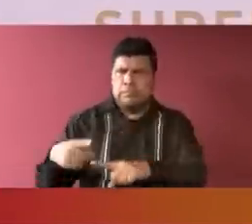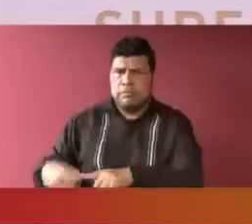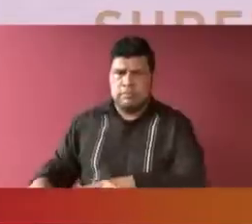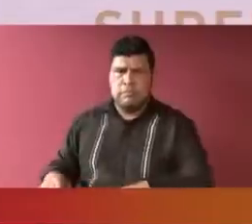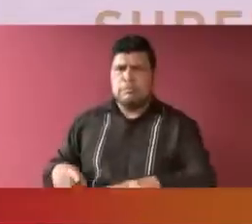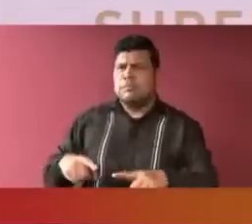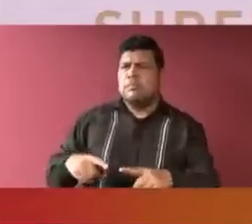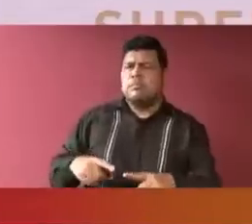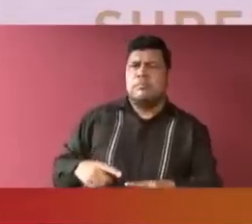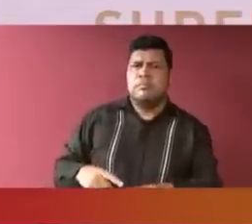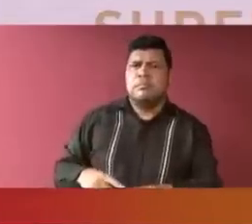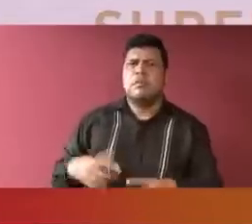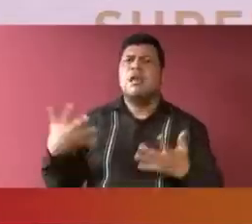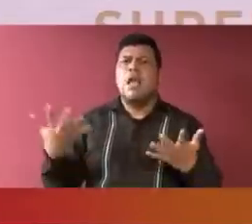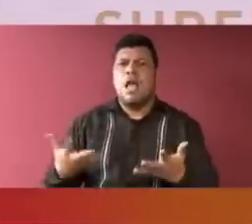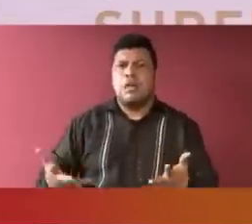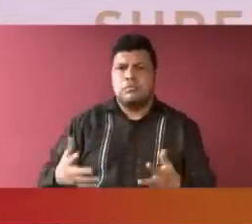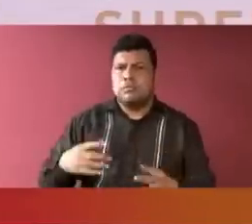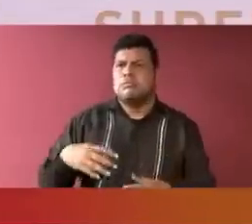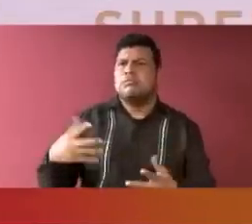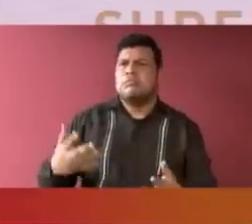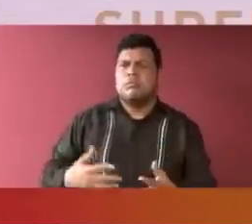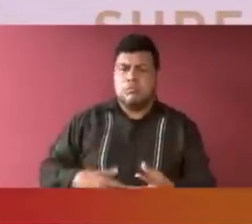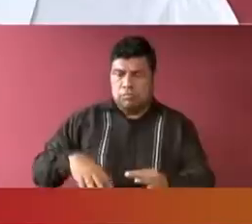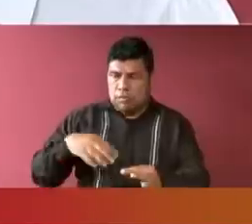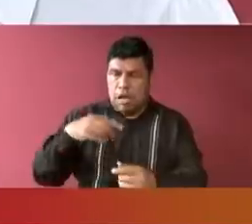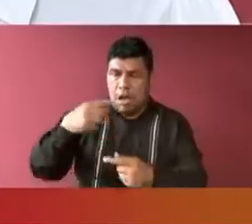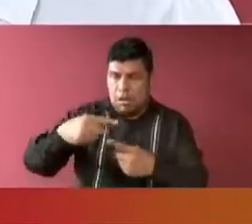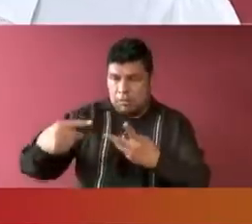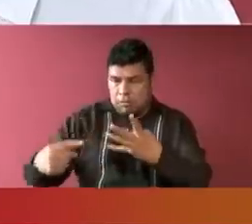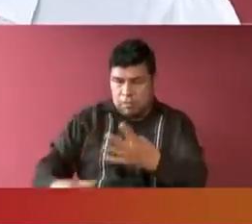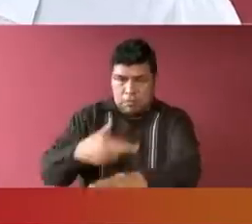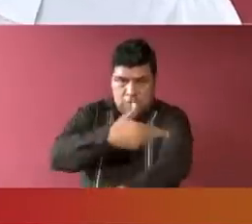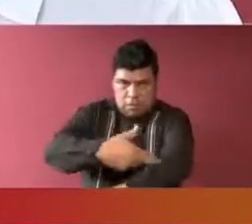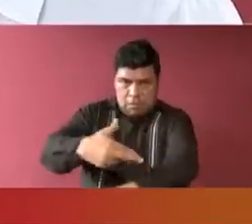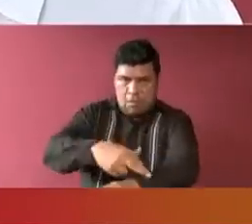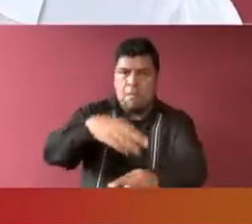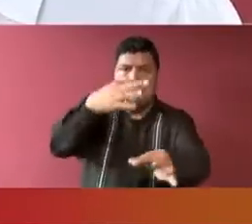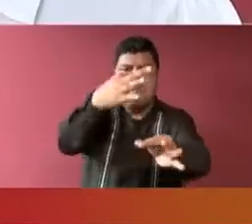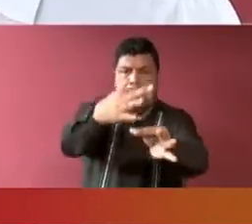instituciones van a cumplir con su